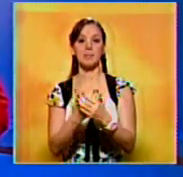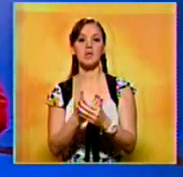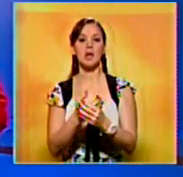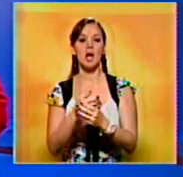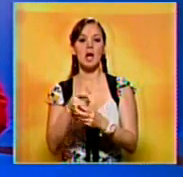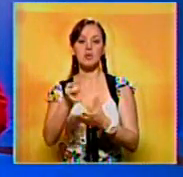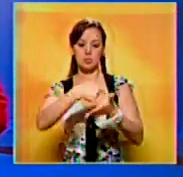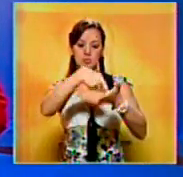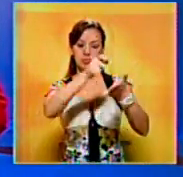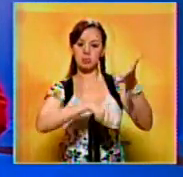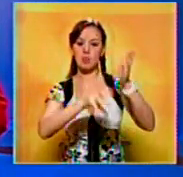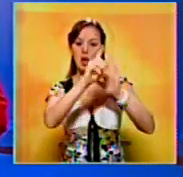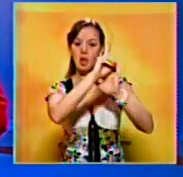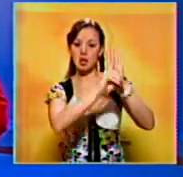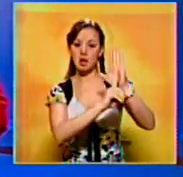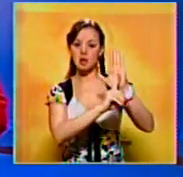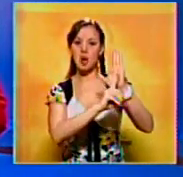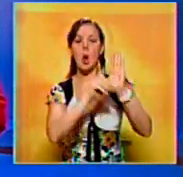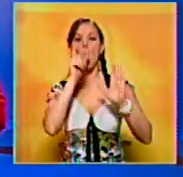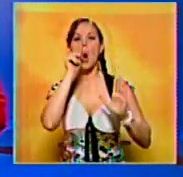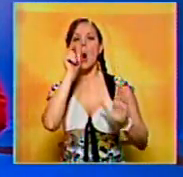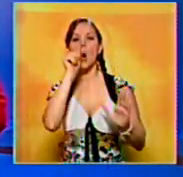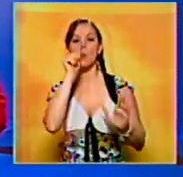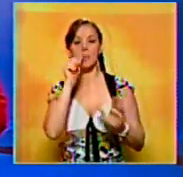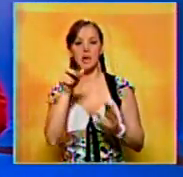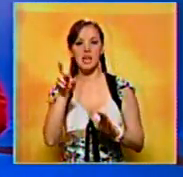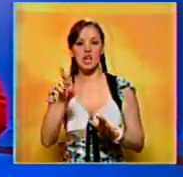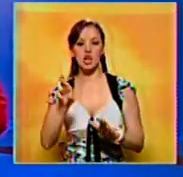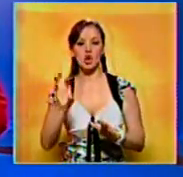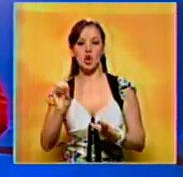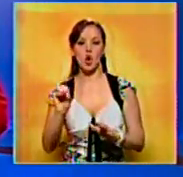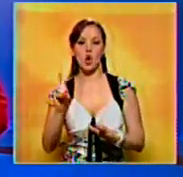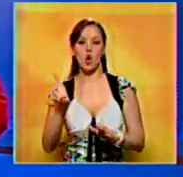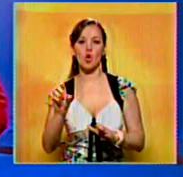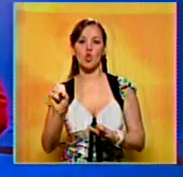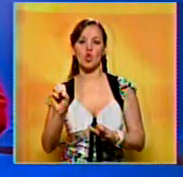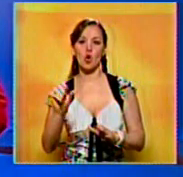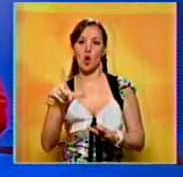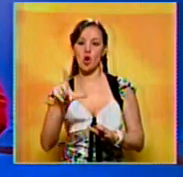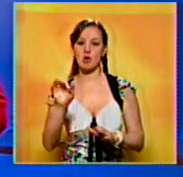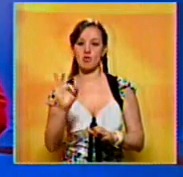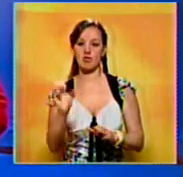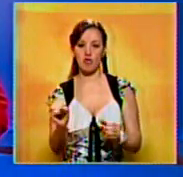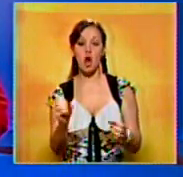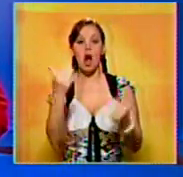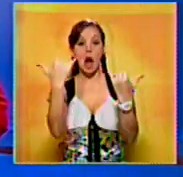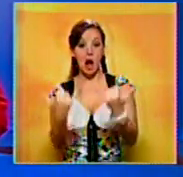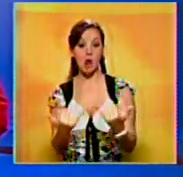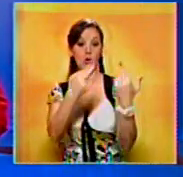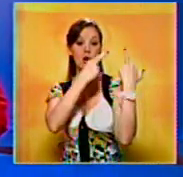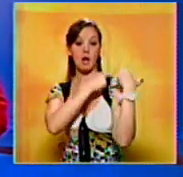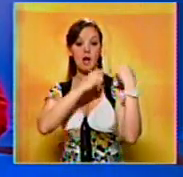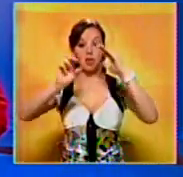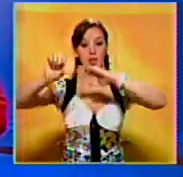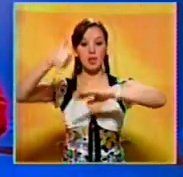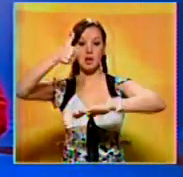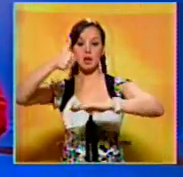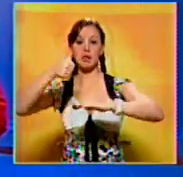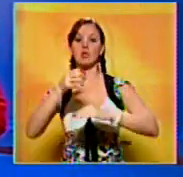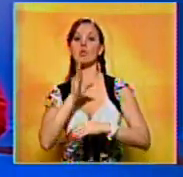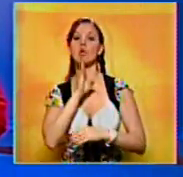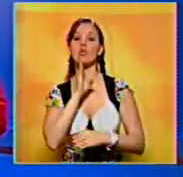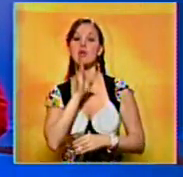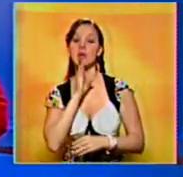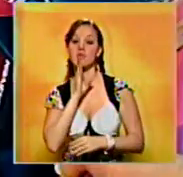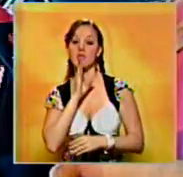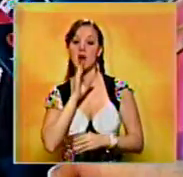A través de un decreto presidencial, Rodolfo Marcos Torres, fue designado director del Banco Central de Venezuela. Según lo publicó la Gaceta Oficial de este